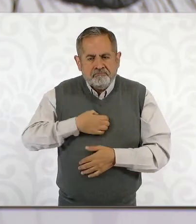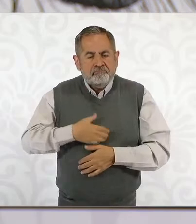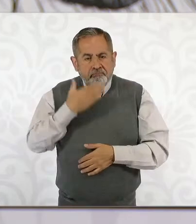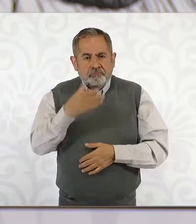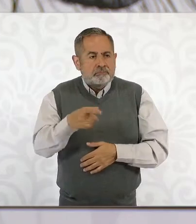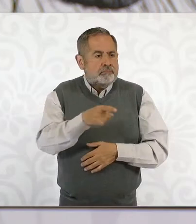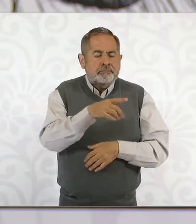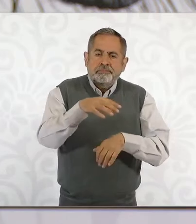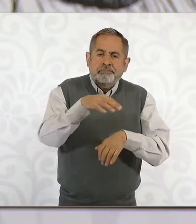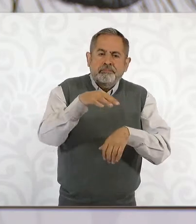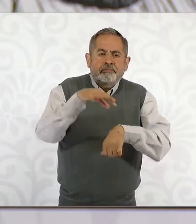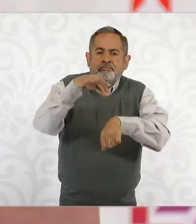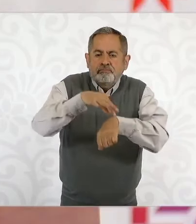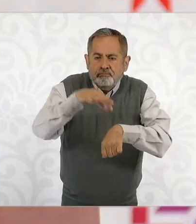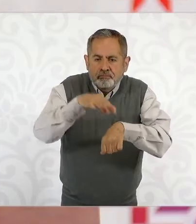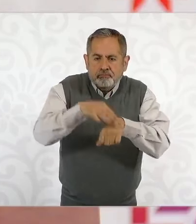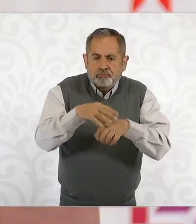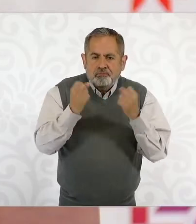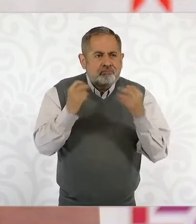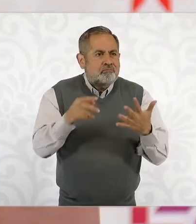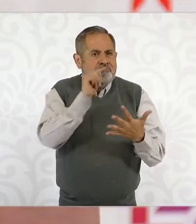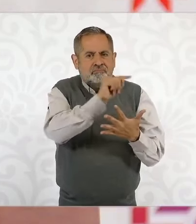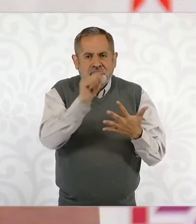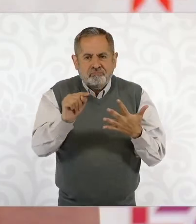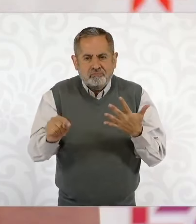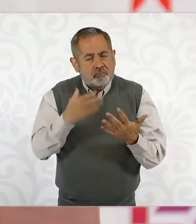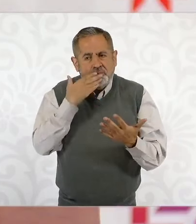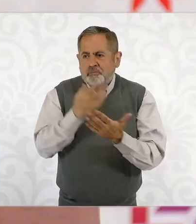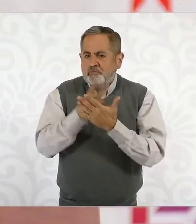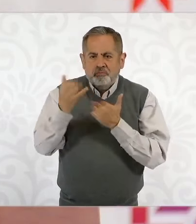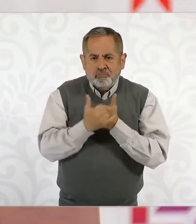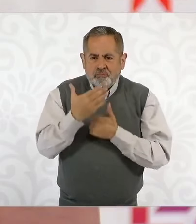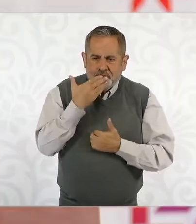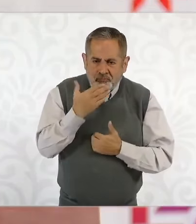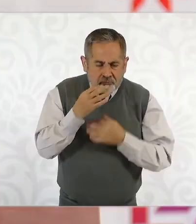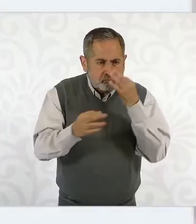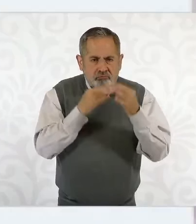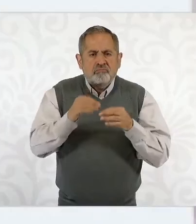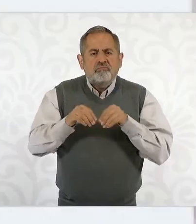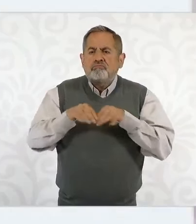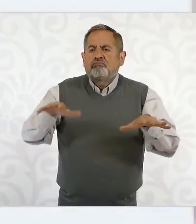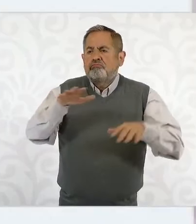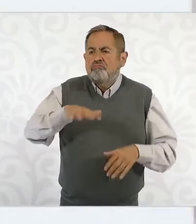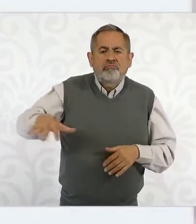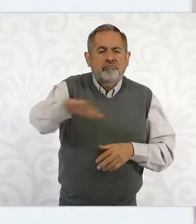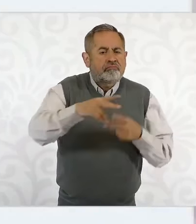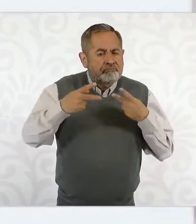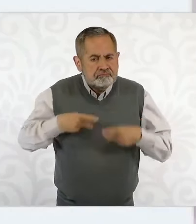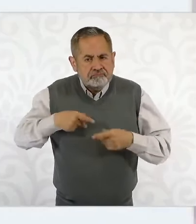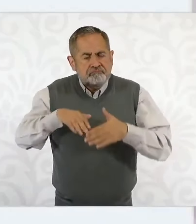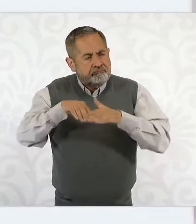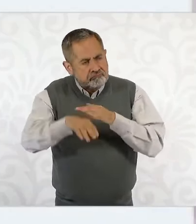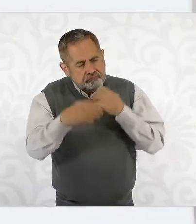consultorios. La verdad es un gran proyecto, un gran programa. Es permitir que la gente tenga acceso